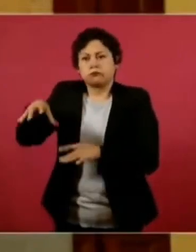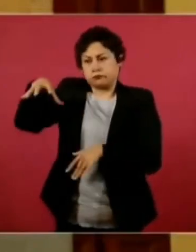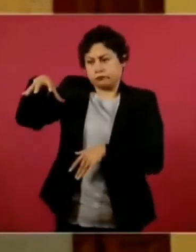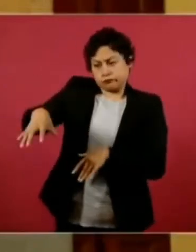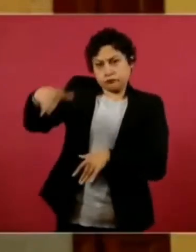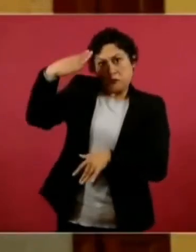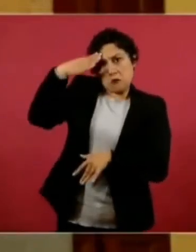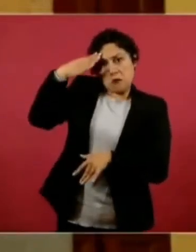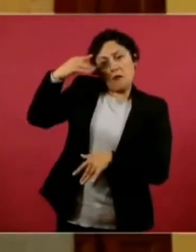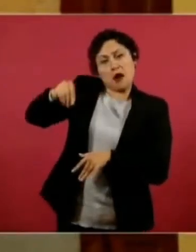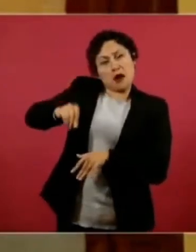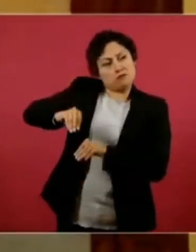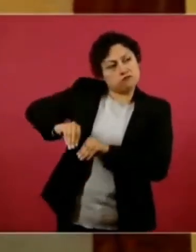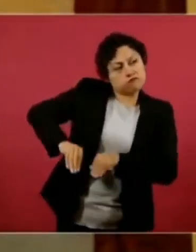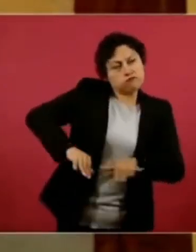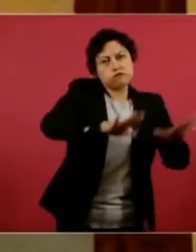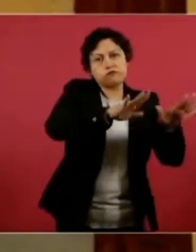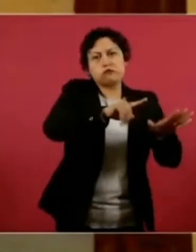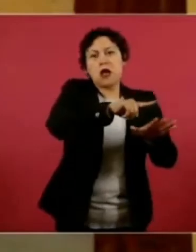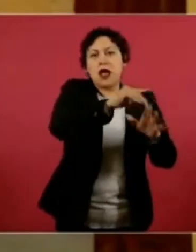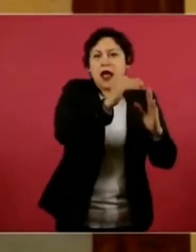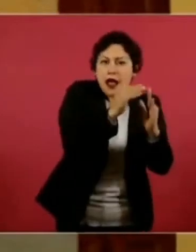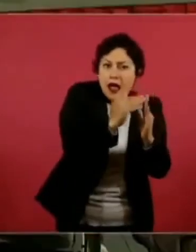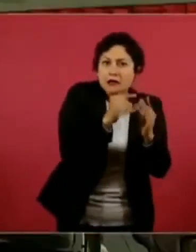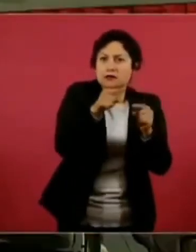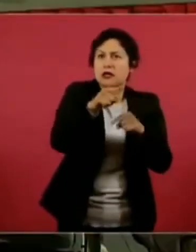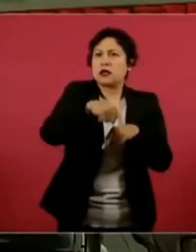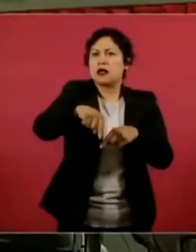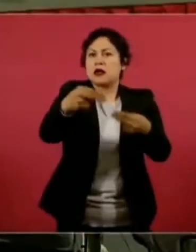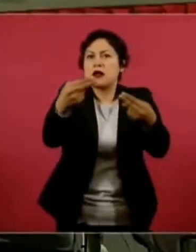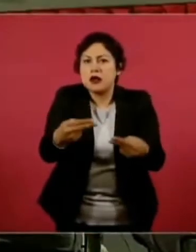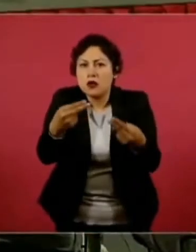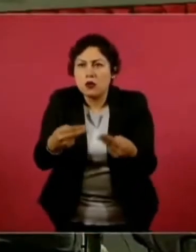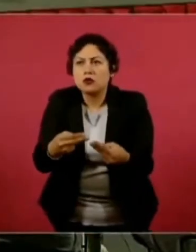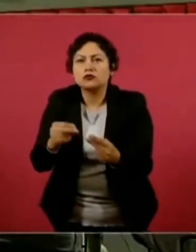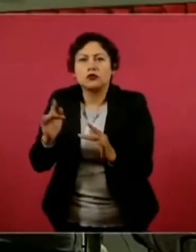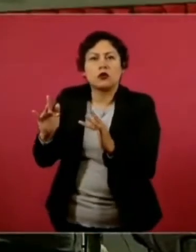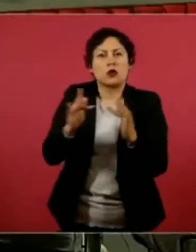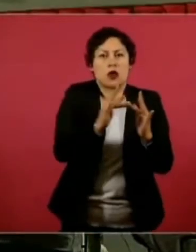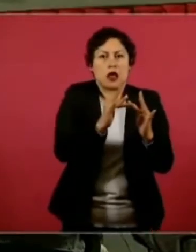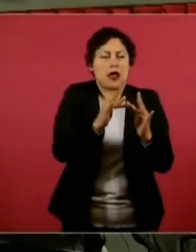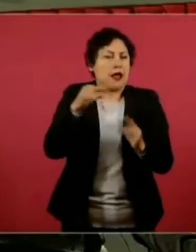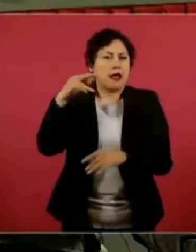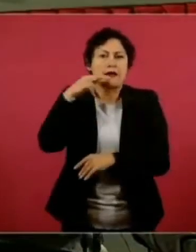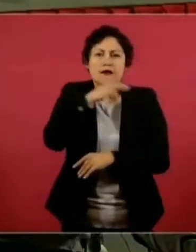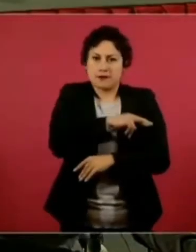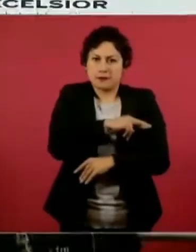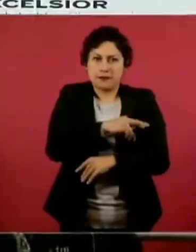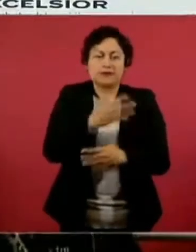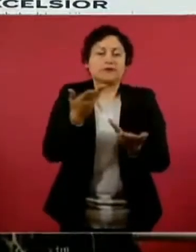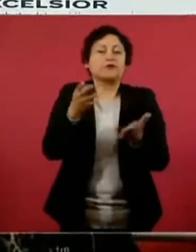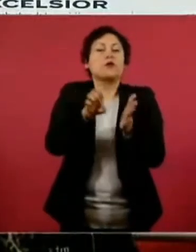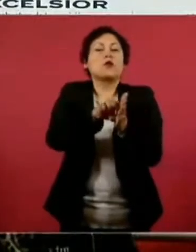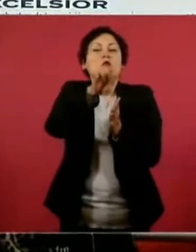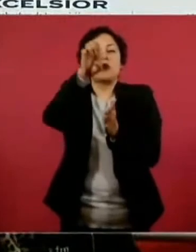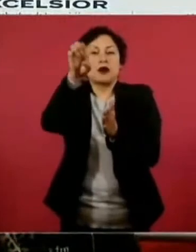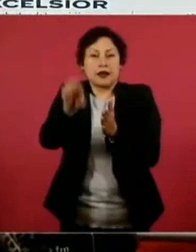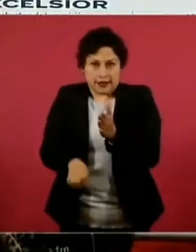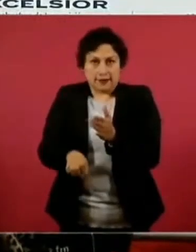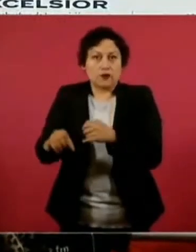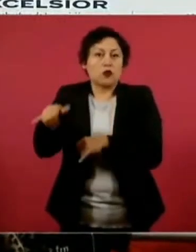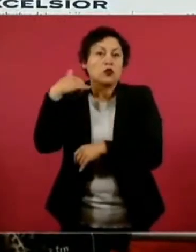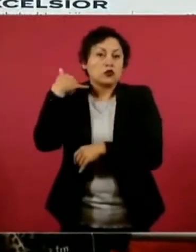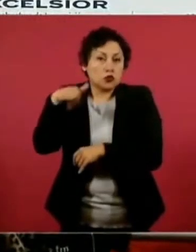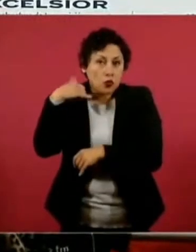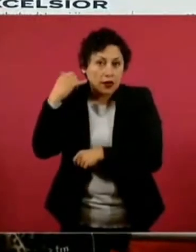a los comercios, al menor costo posible. Y el gran ejemplo para nosotros fue el fortalecimiento de la península. La península de